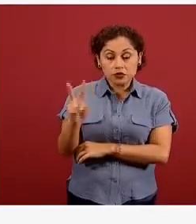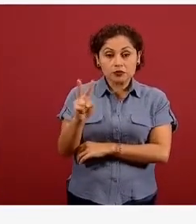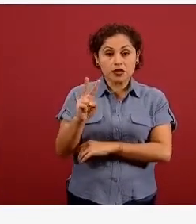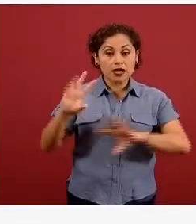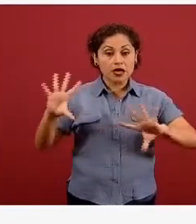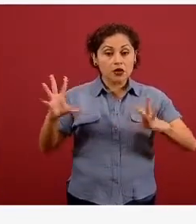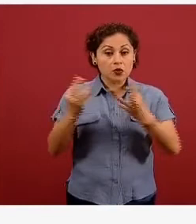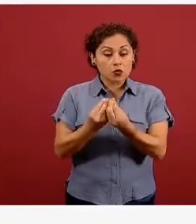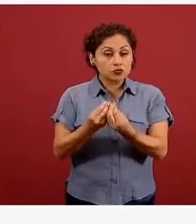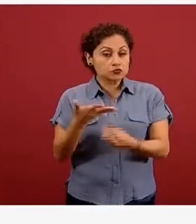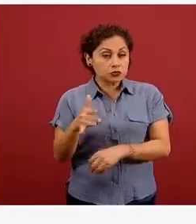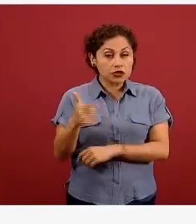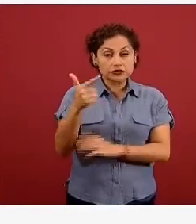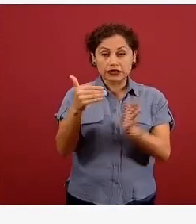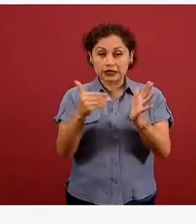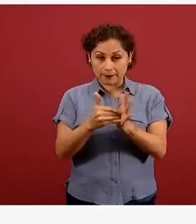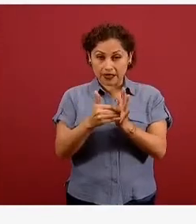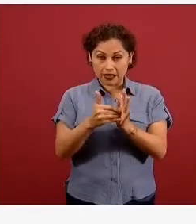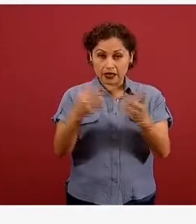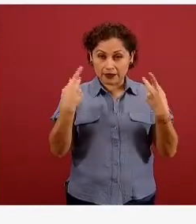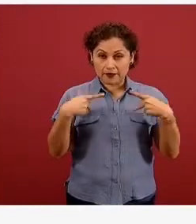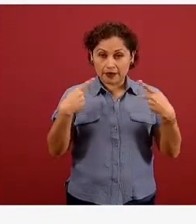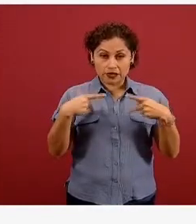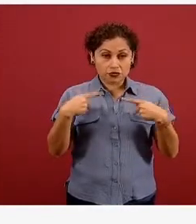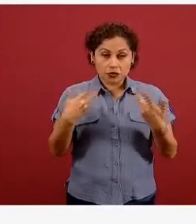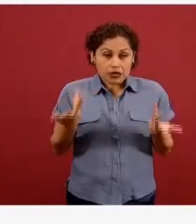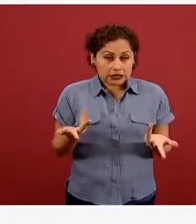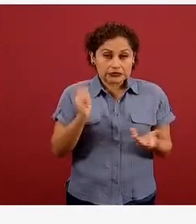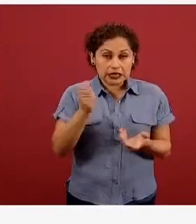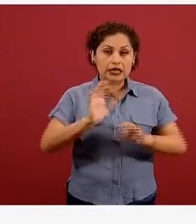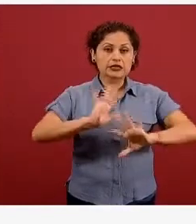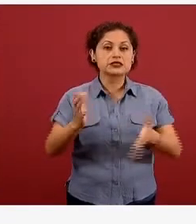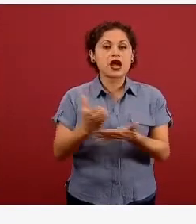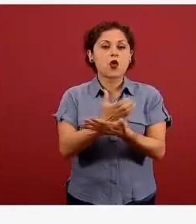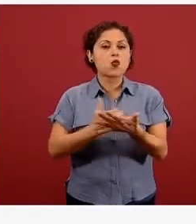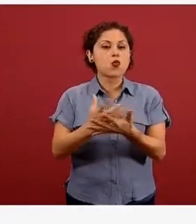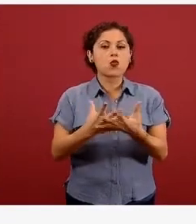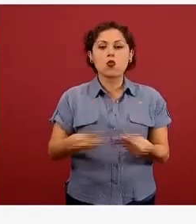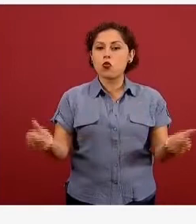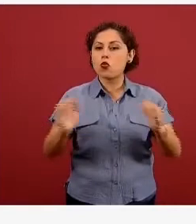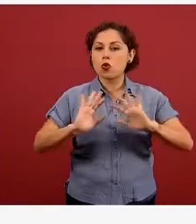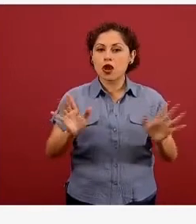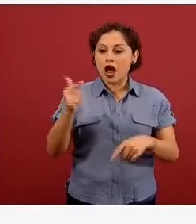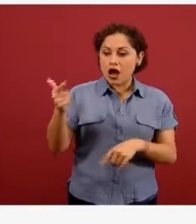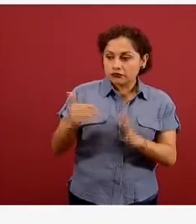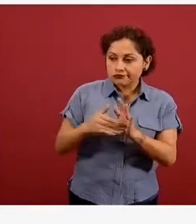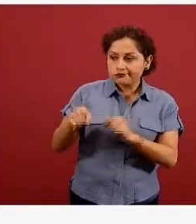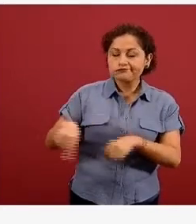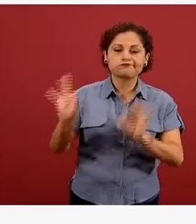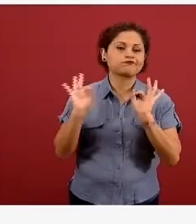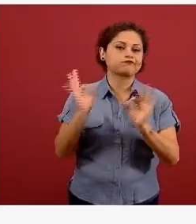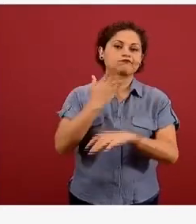7.000 casos, son casos que personas que se recuperaron ya y se constituyen en una buena noticia en la medida